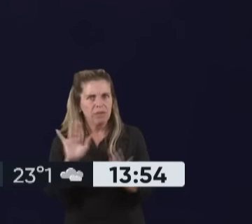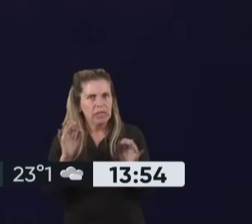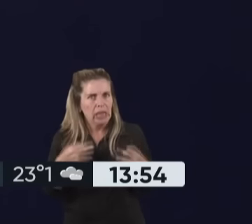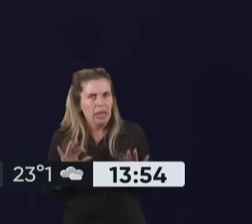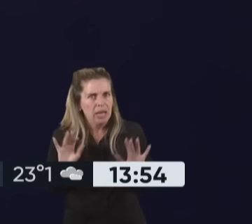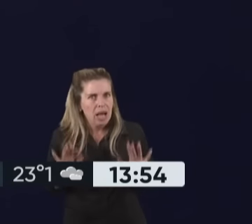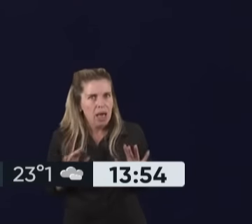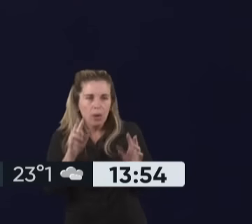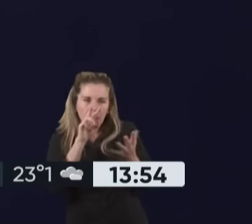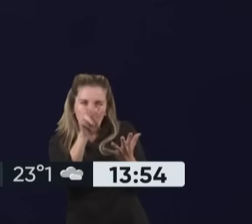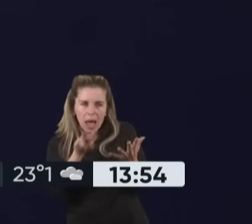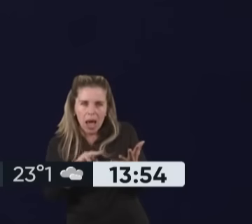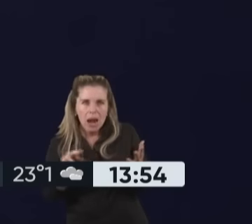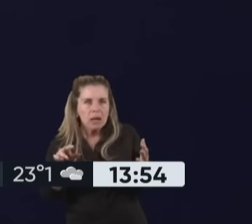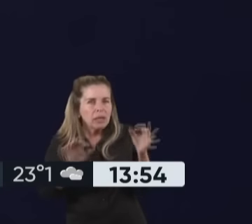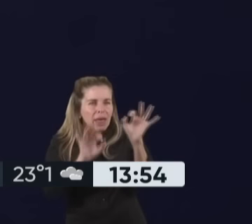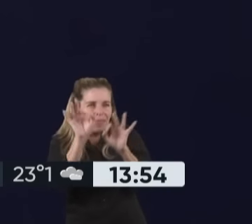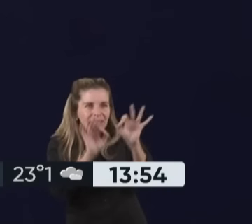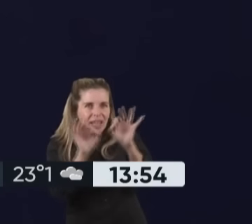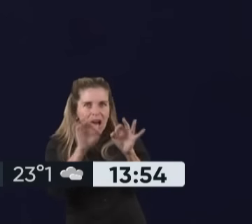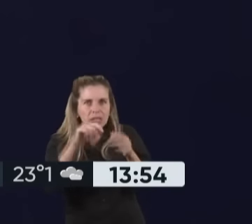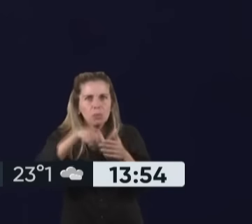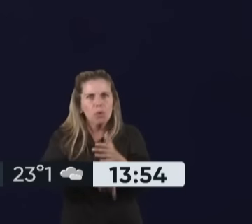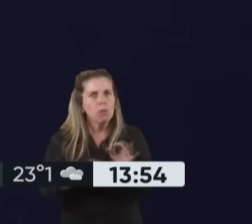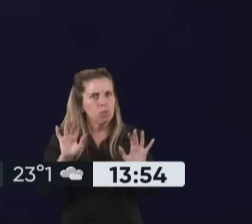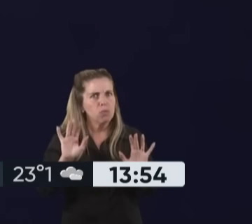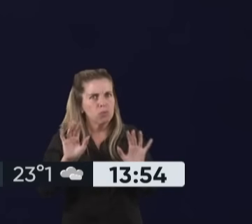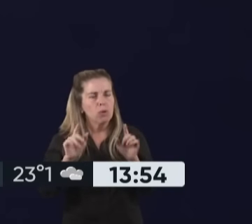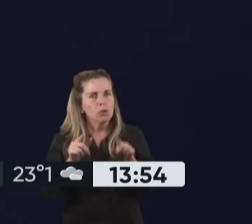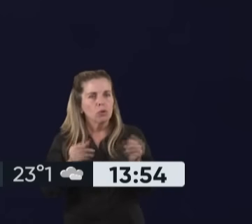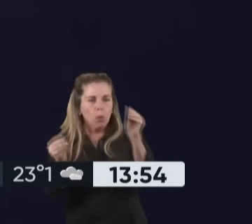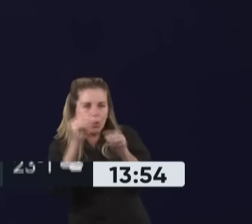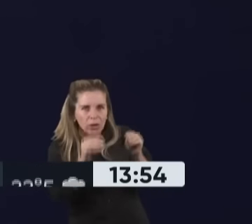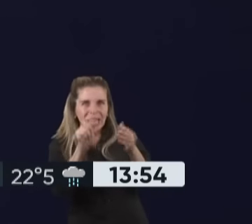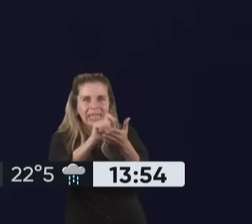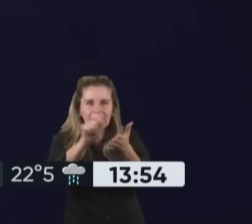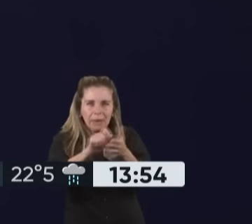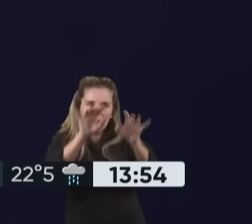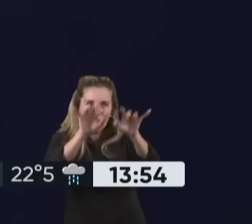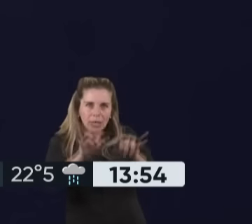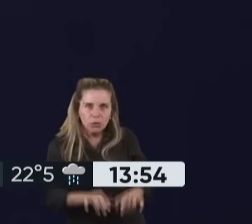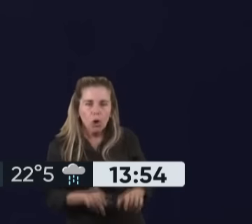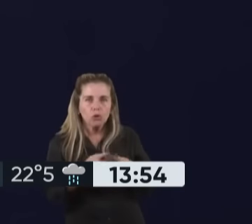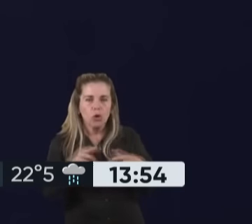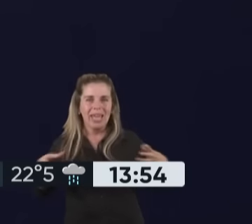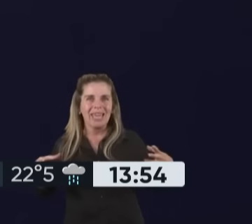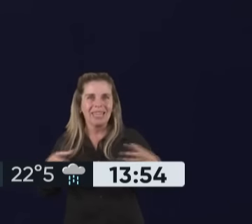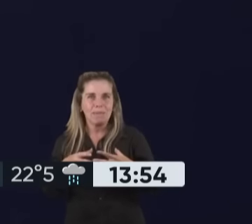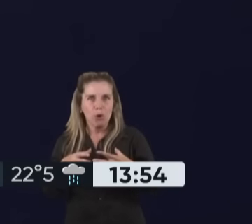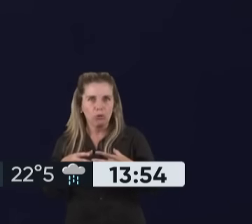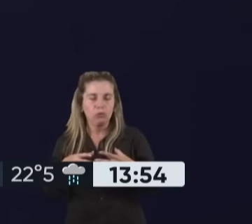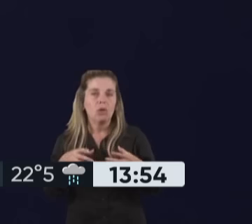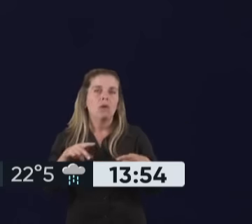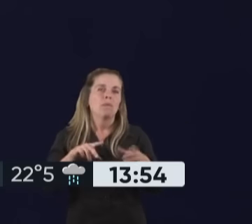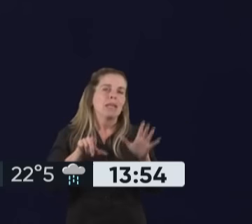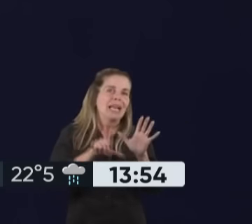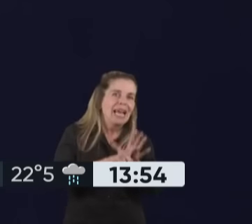que mirar hasta el último detalle, así que están trabajando a 4 manos los equipos jurídicos, como para